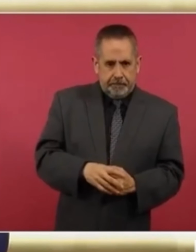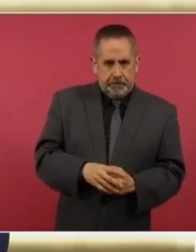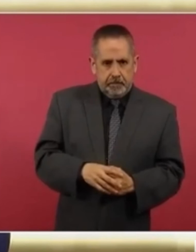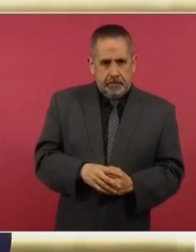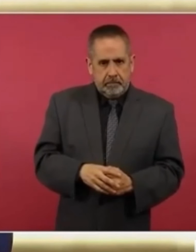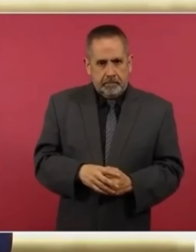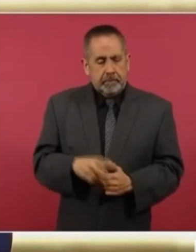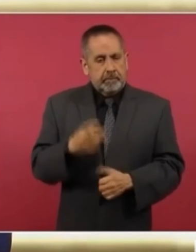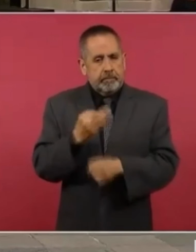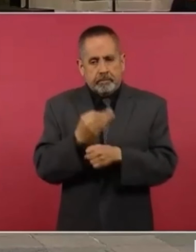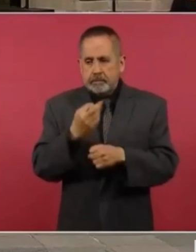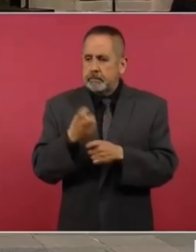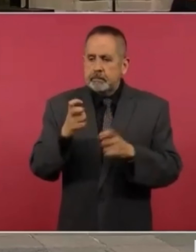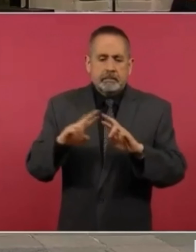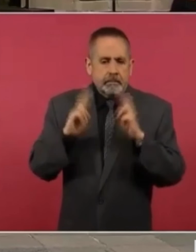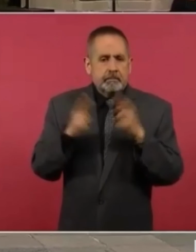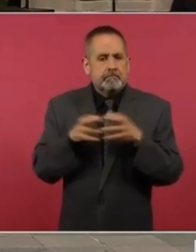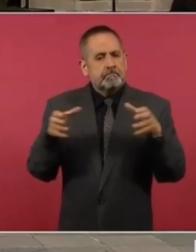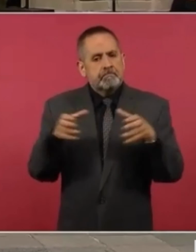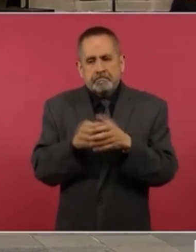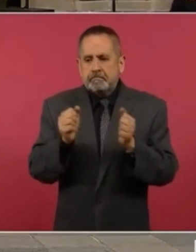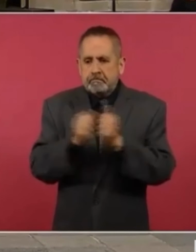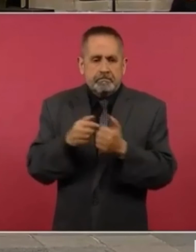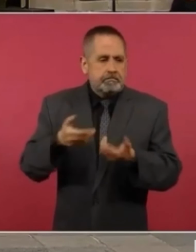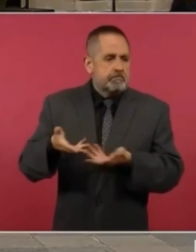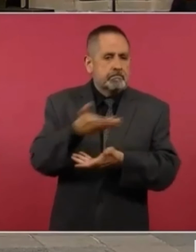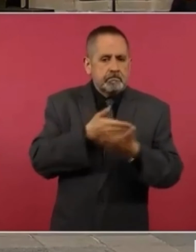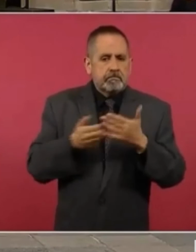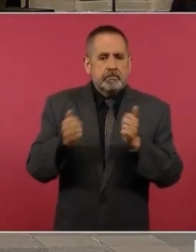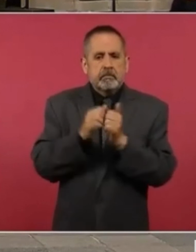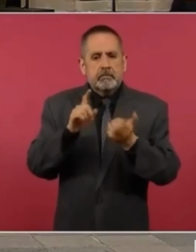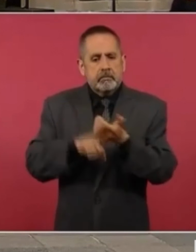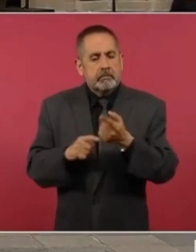esta reunión que hemos tenido,